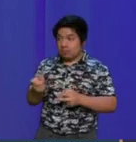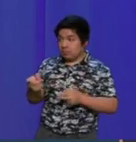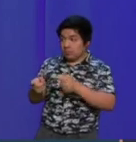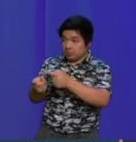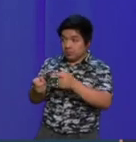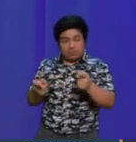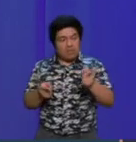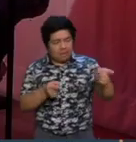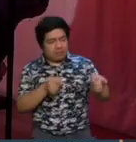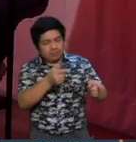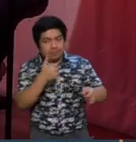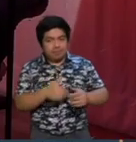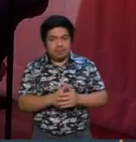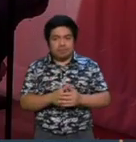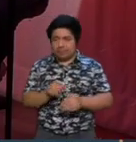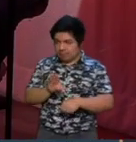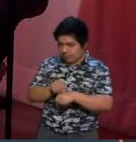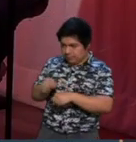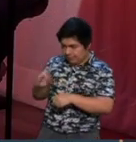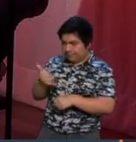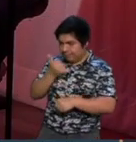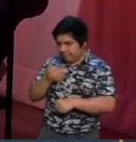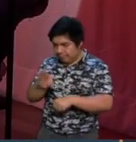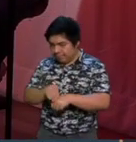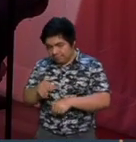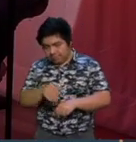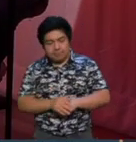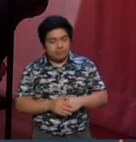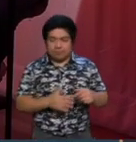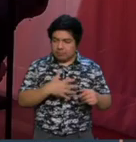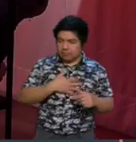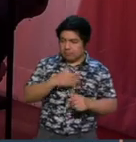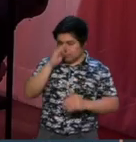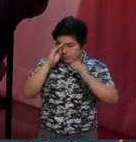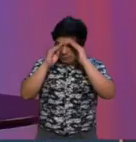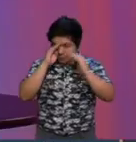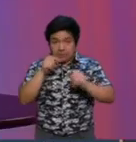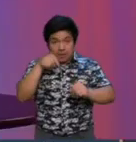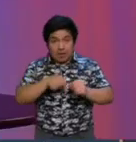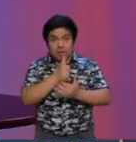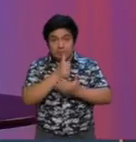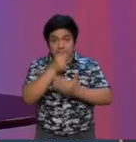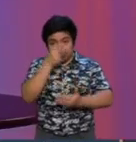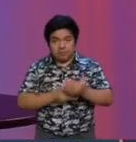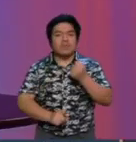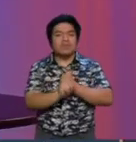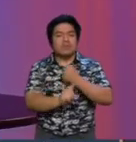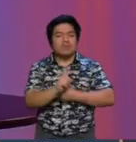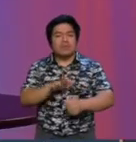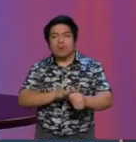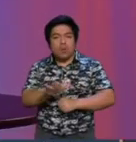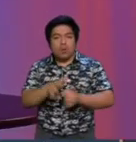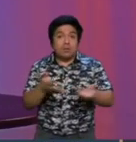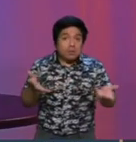Yo creo que, con el permiso de mis colegas, de mis pares, yo creo que el principal problema que hoy tiene la Ciudad de México, y